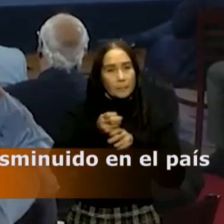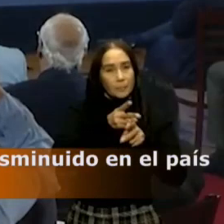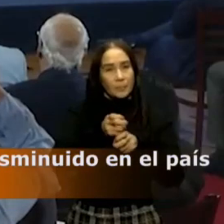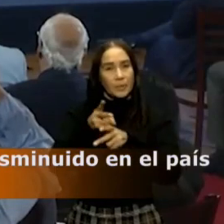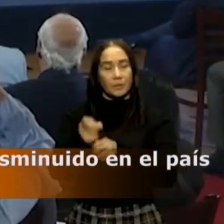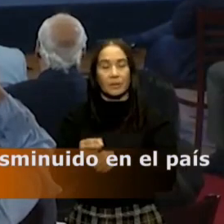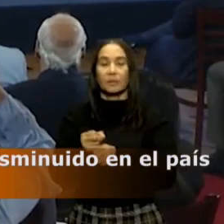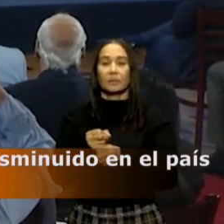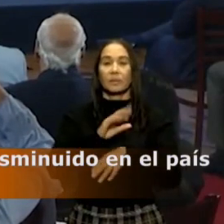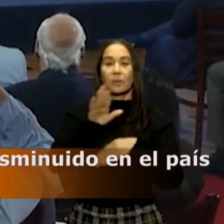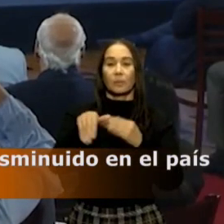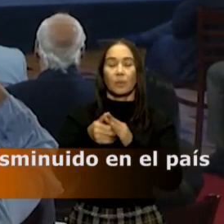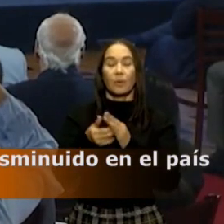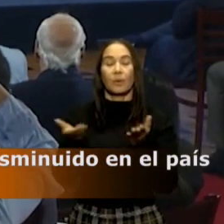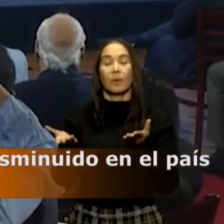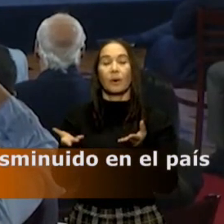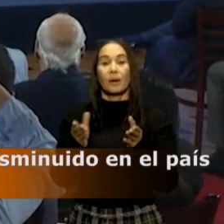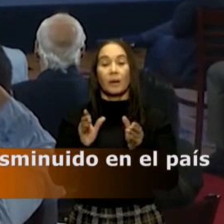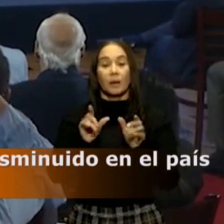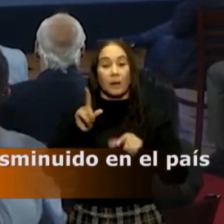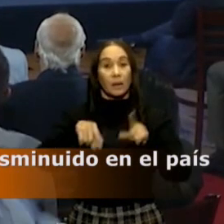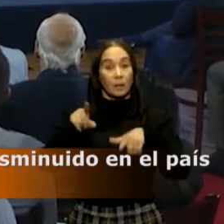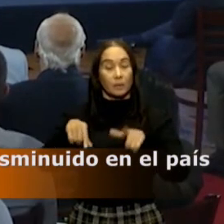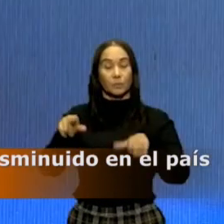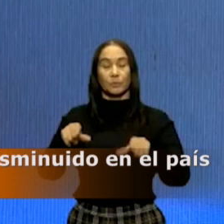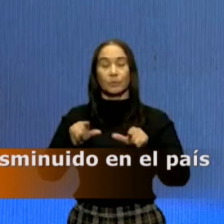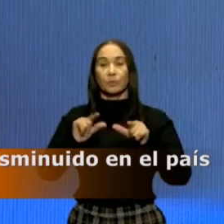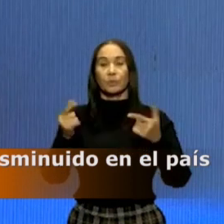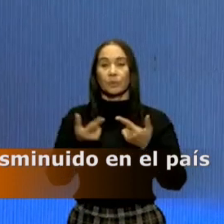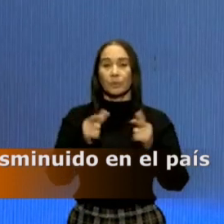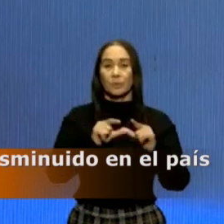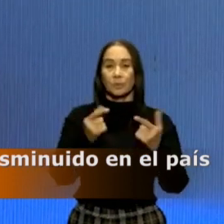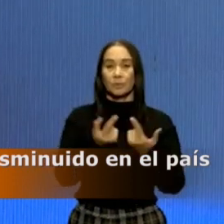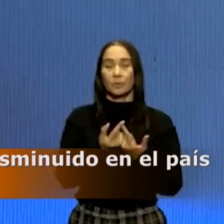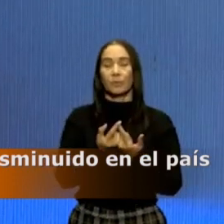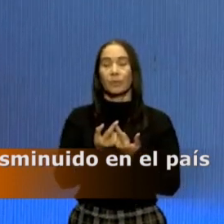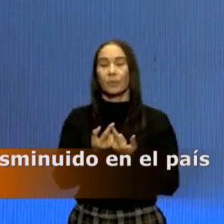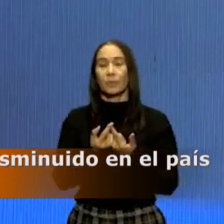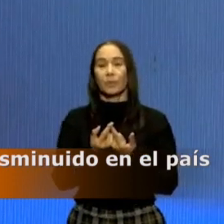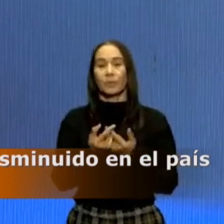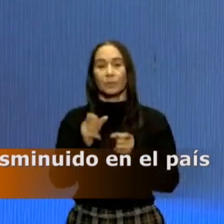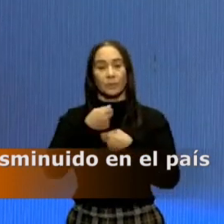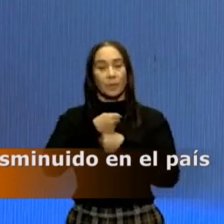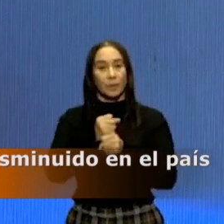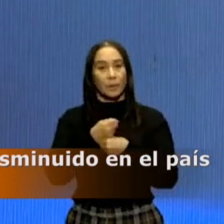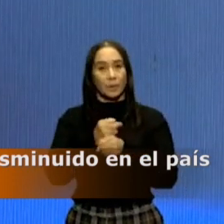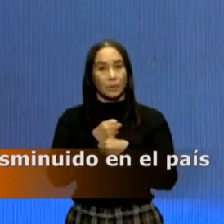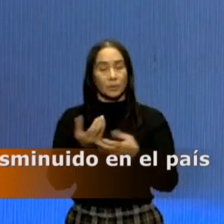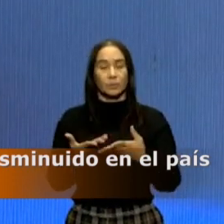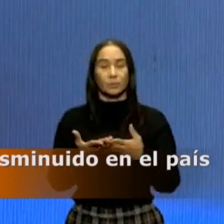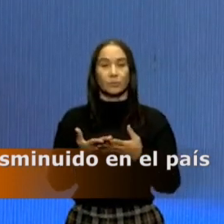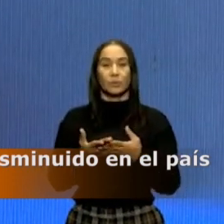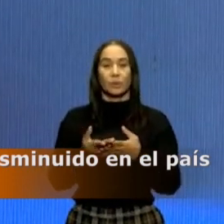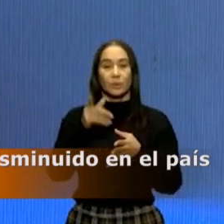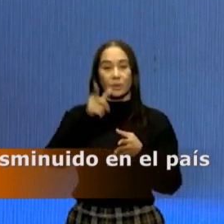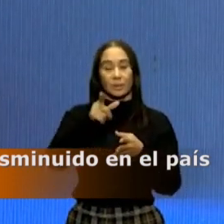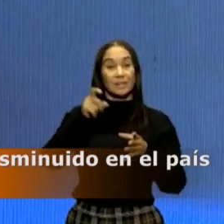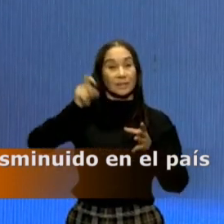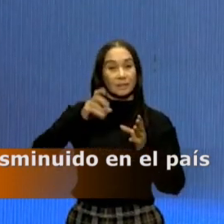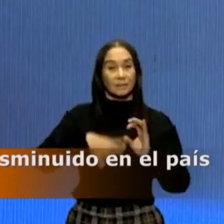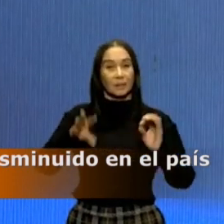por yo le pregunto a usted amado si tú llevas una contabilidad tú puedes comparar